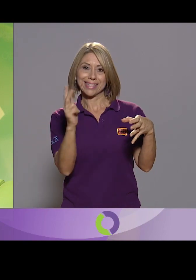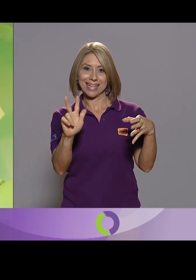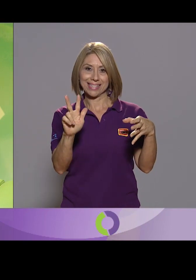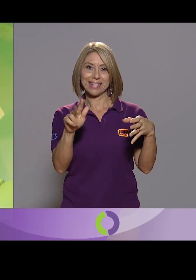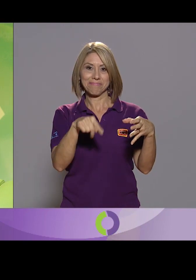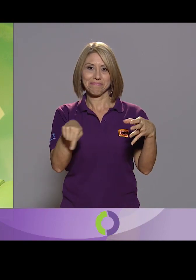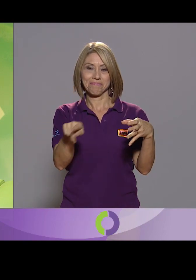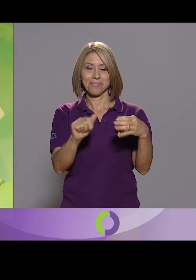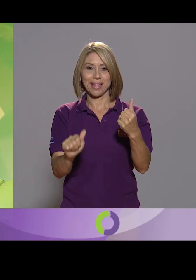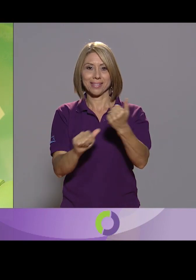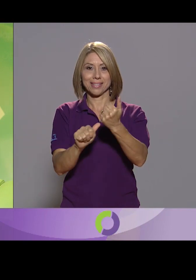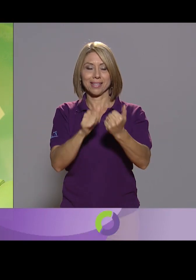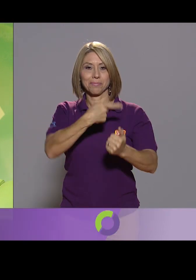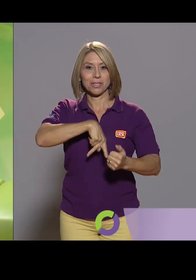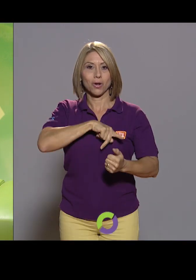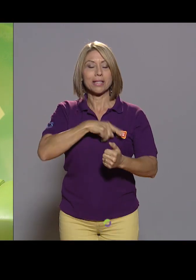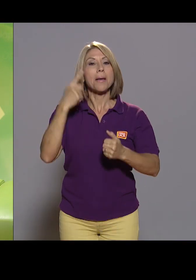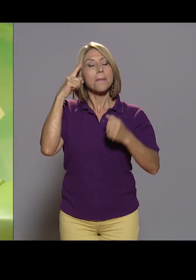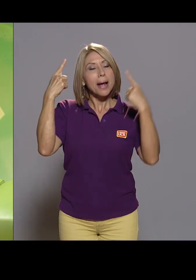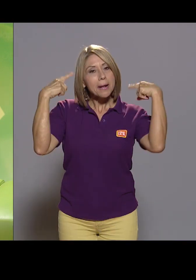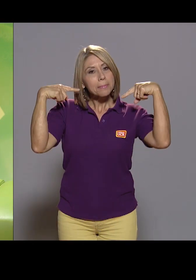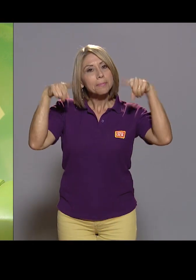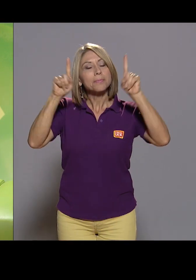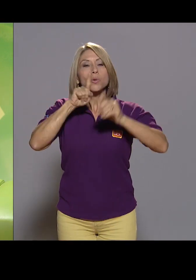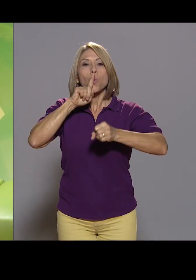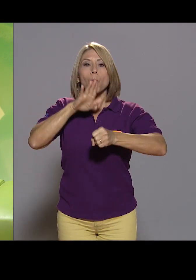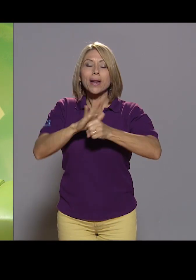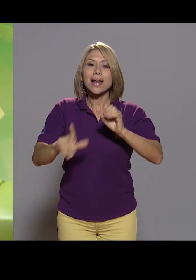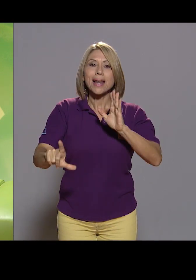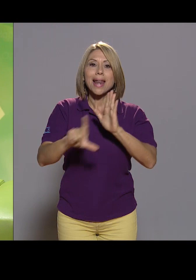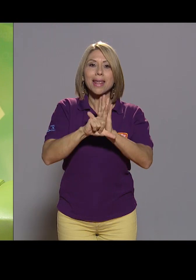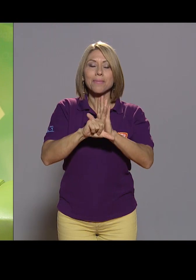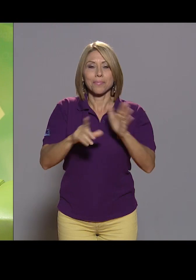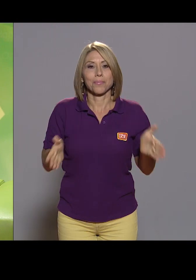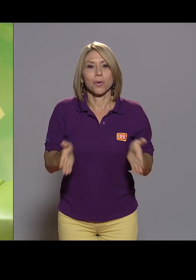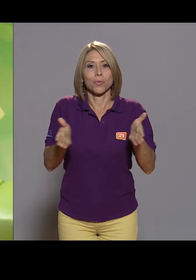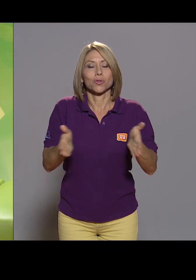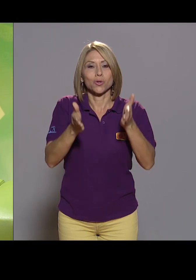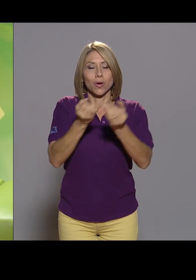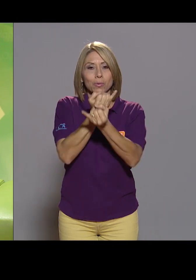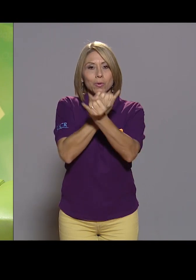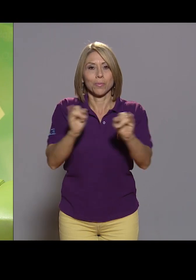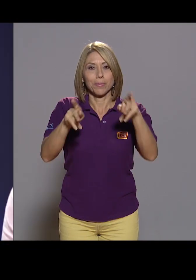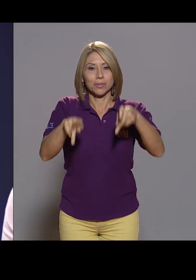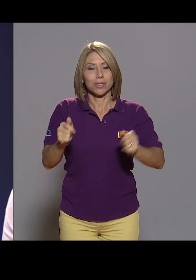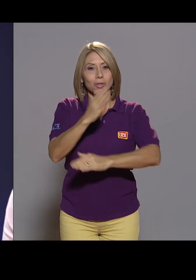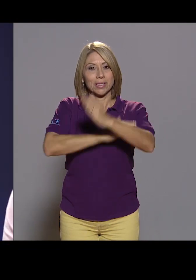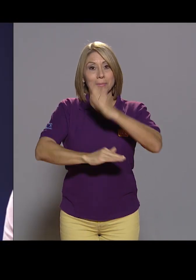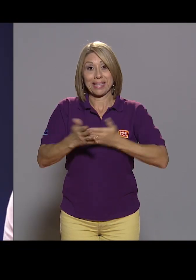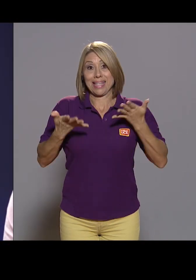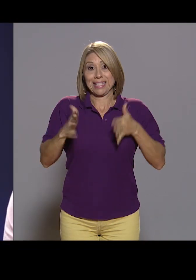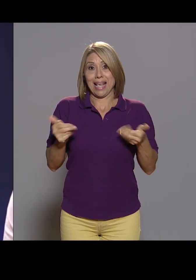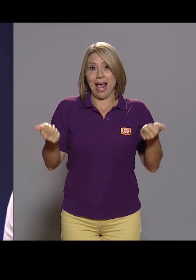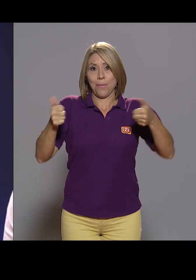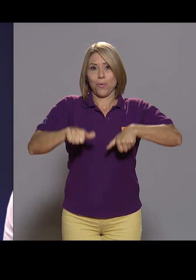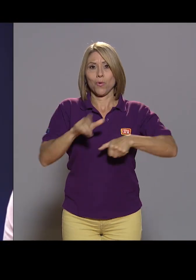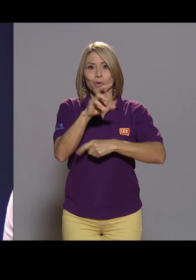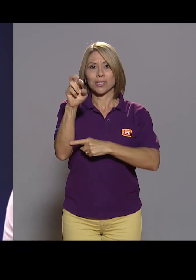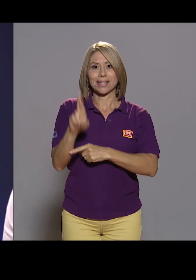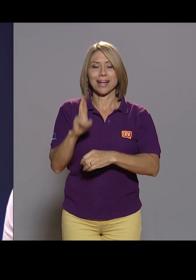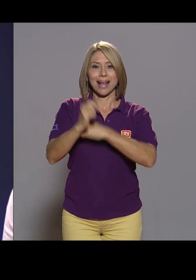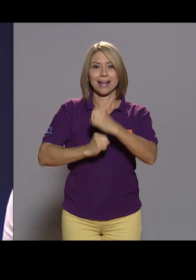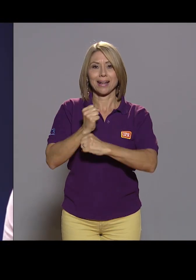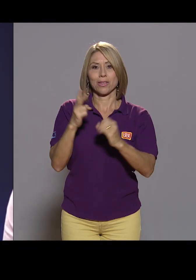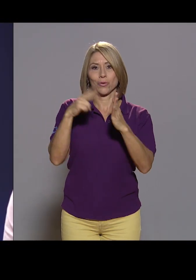personales y que busca el cumplimiento de la Ley de Promoción de la Autonomía de Personas con Discapacidad que aprobamos aquí en Costa Rica en 2016 y que